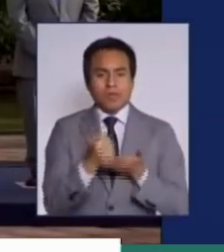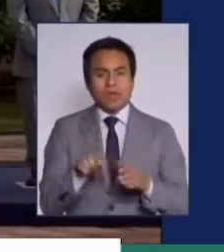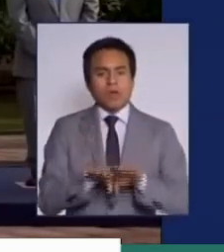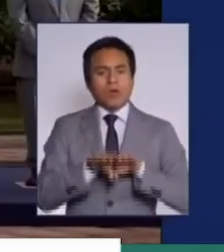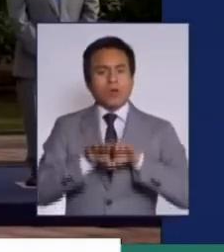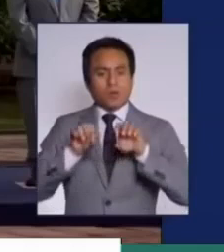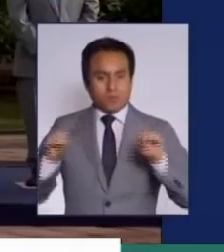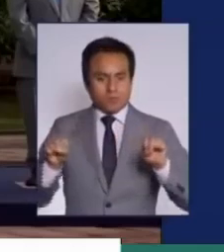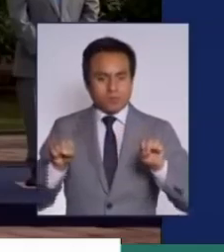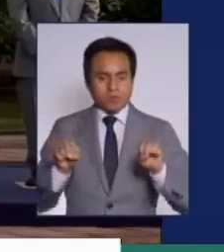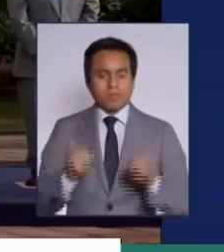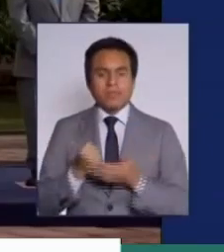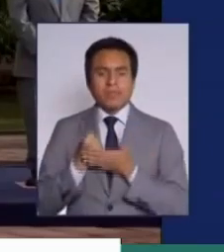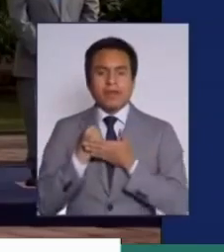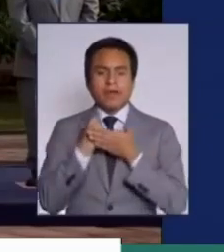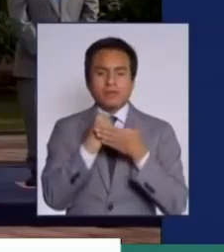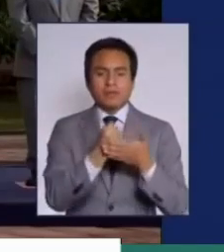sufriendo.